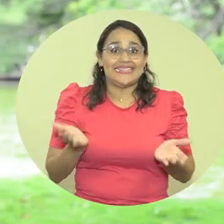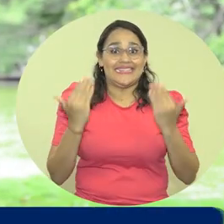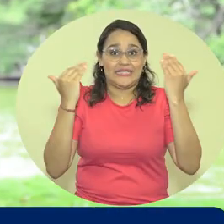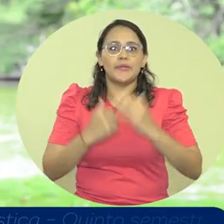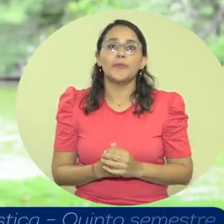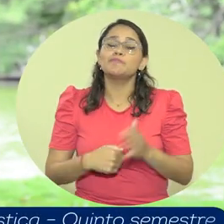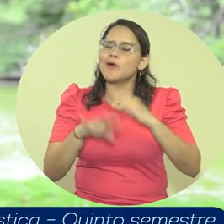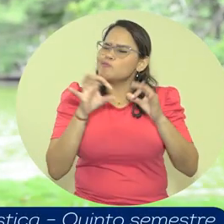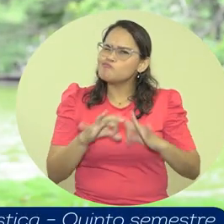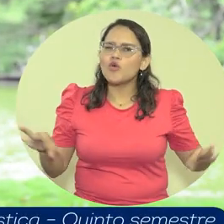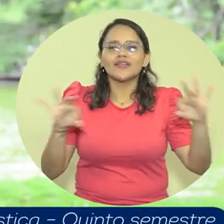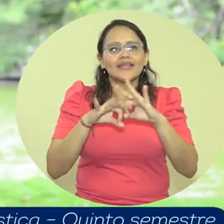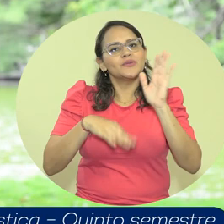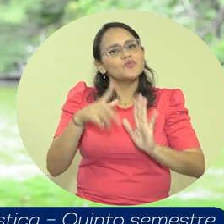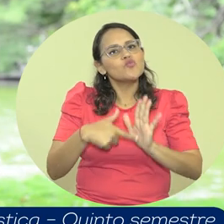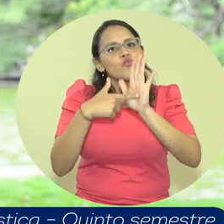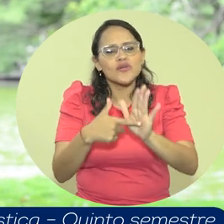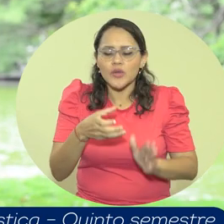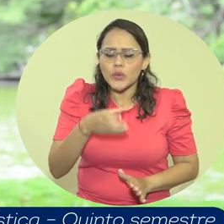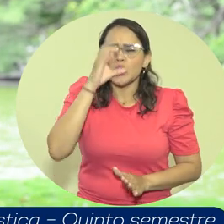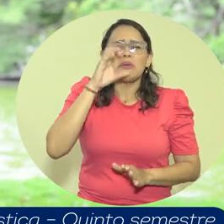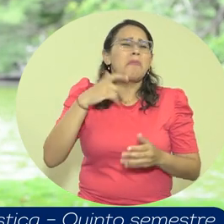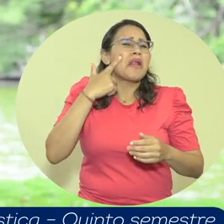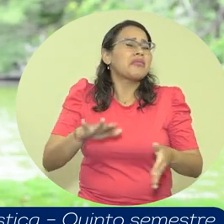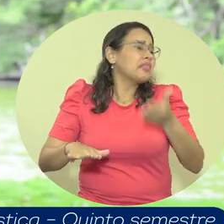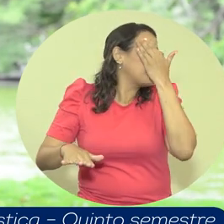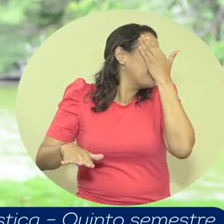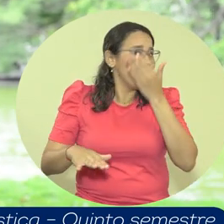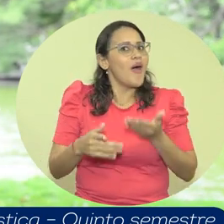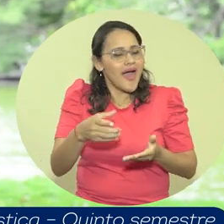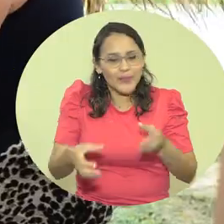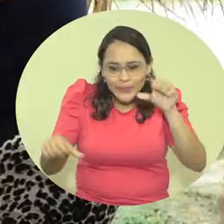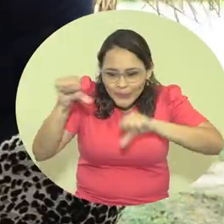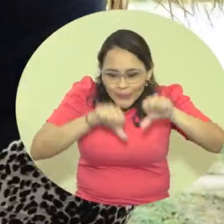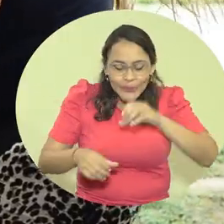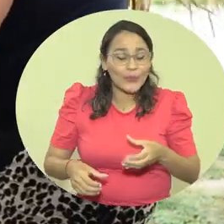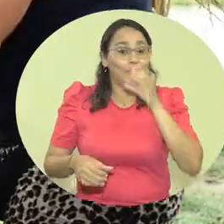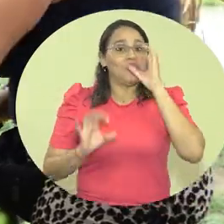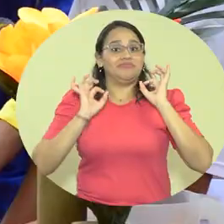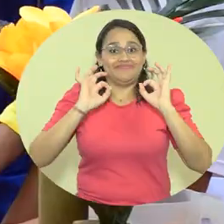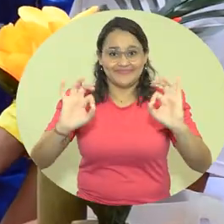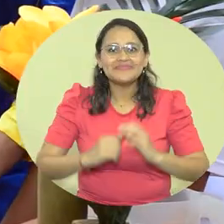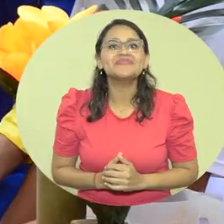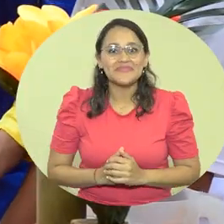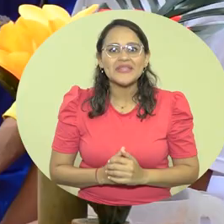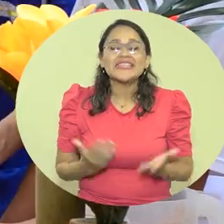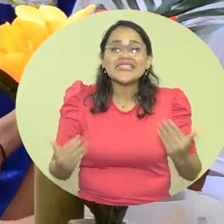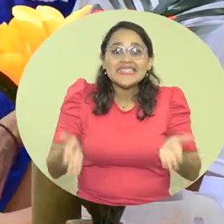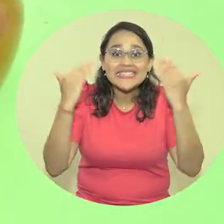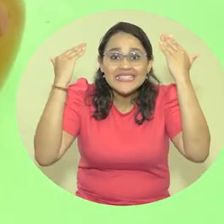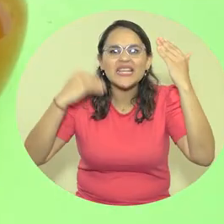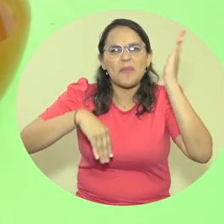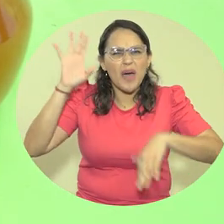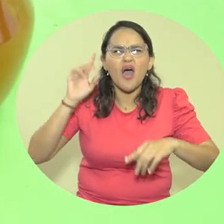arduo trabajo de esas bebidas que hemos ido perdiendo y rescatarla a través de cada preparación. Esta travesía culinaria fue posible gracias al